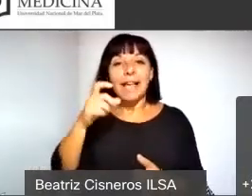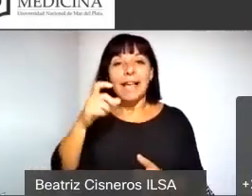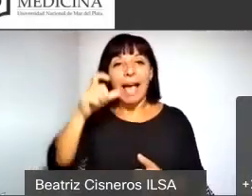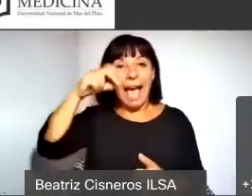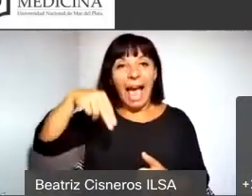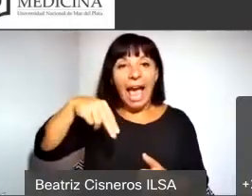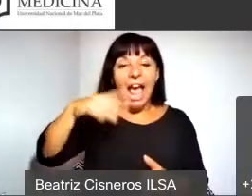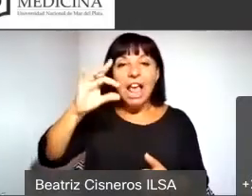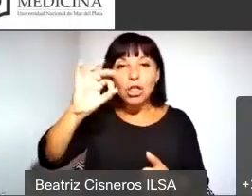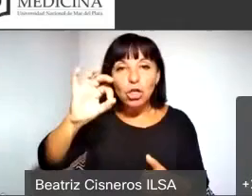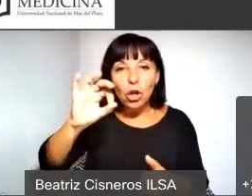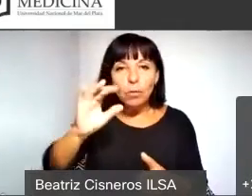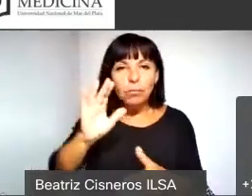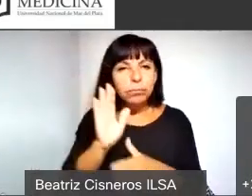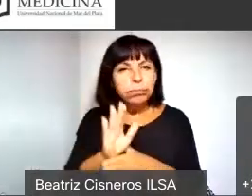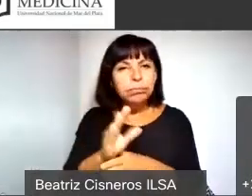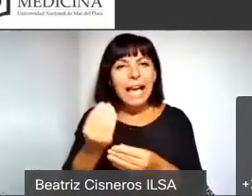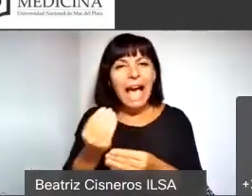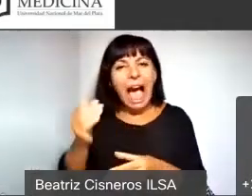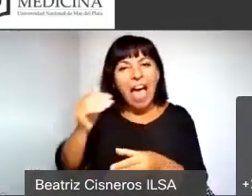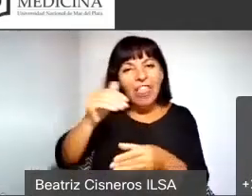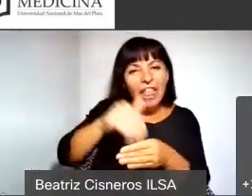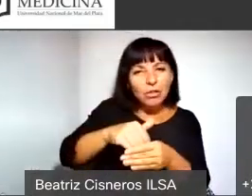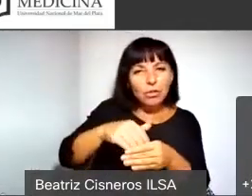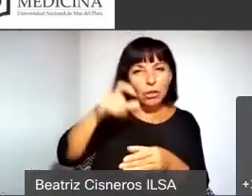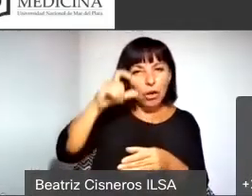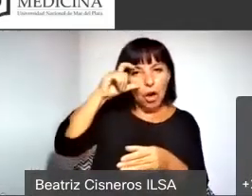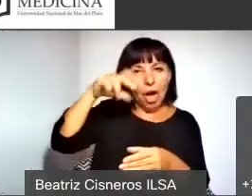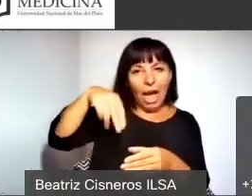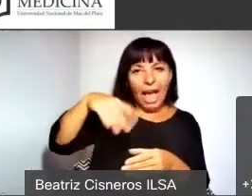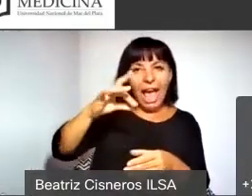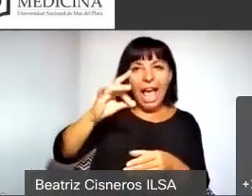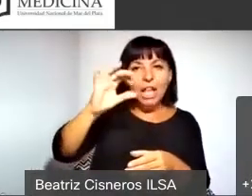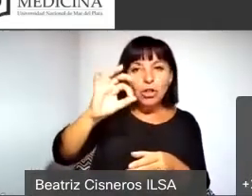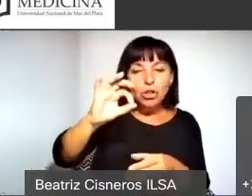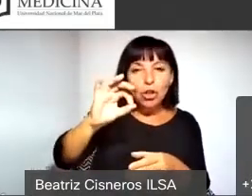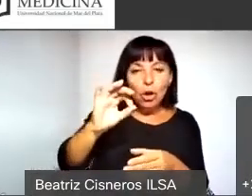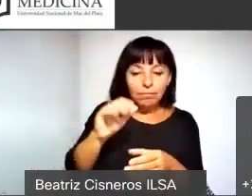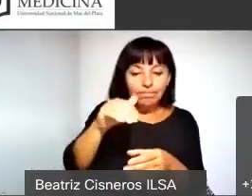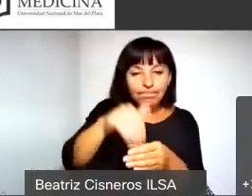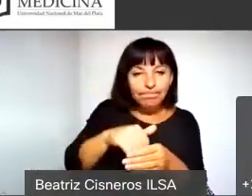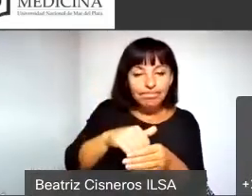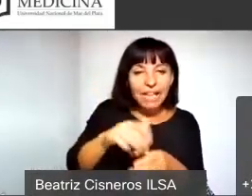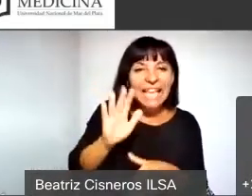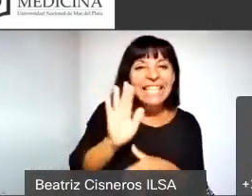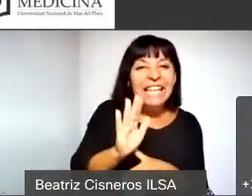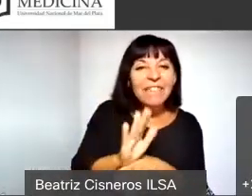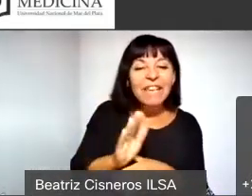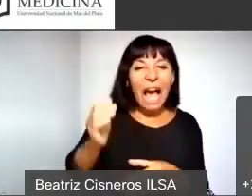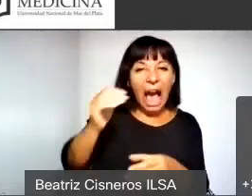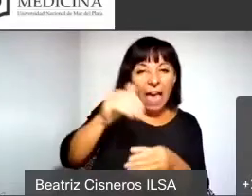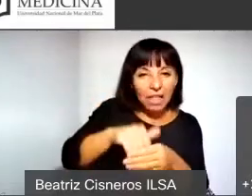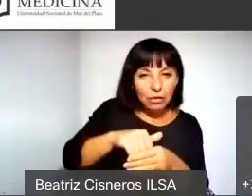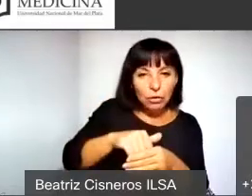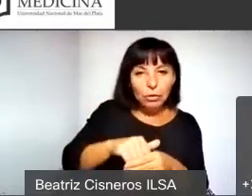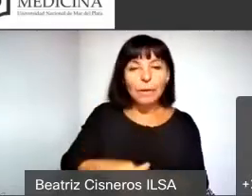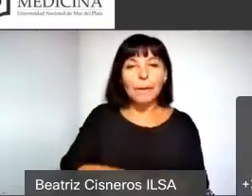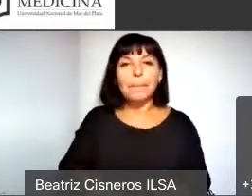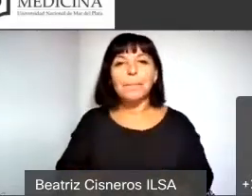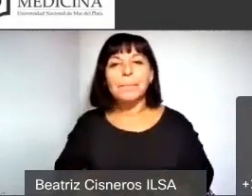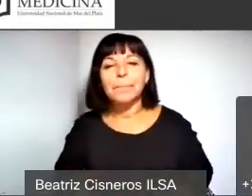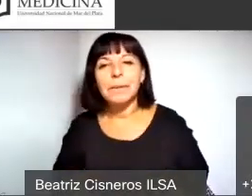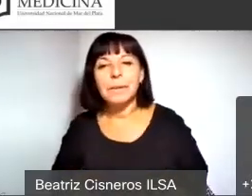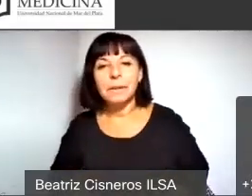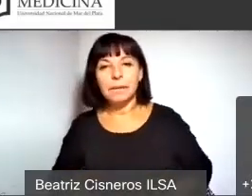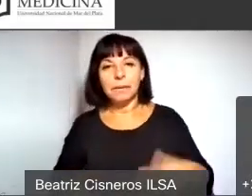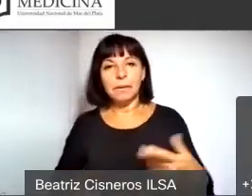Lucas, Lado, antes de que sigas, después podrás decir si la endocitosis y la exocitosis requieren de